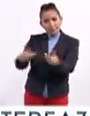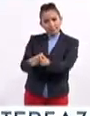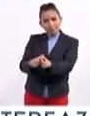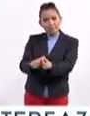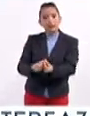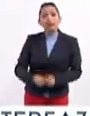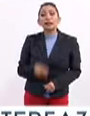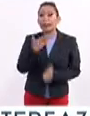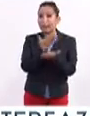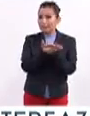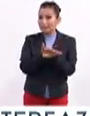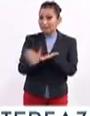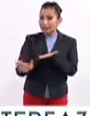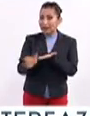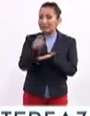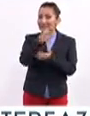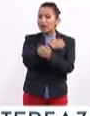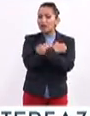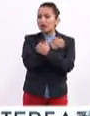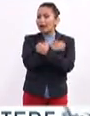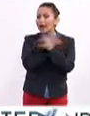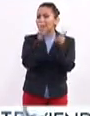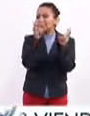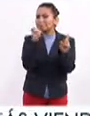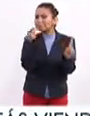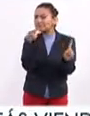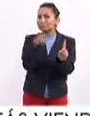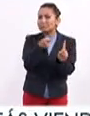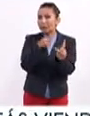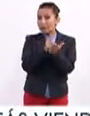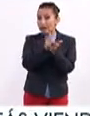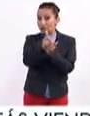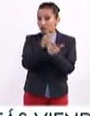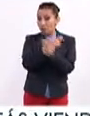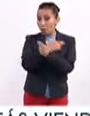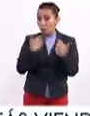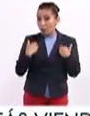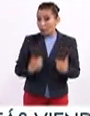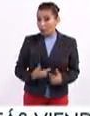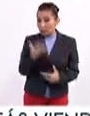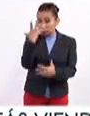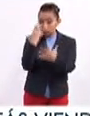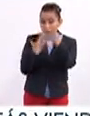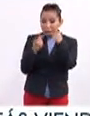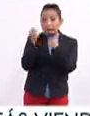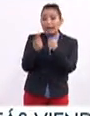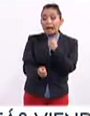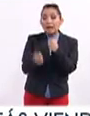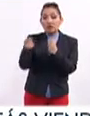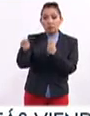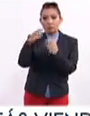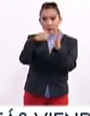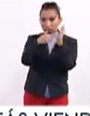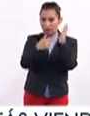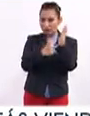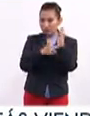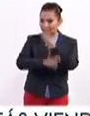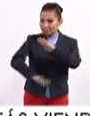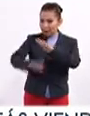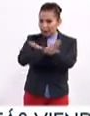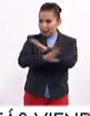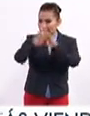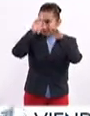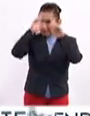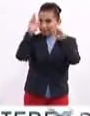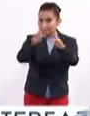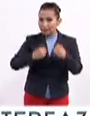influencia. Y por otro lado, educar en materia específica de los derechos humanos garantiza que estos preceptos fundamentales de la dignidad